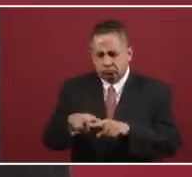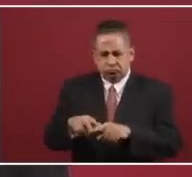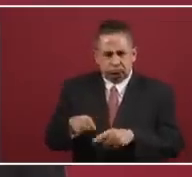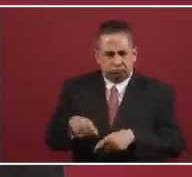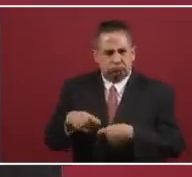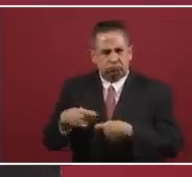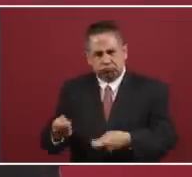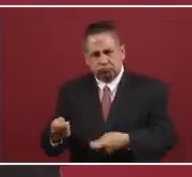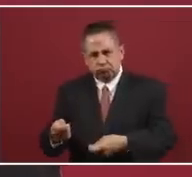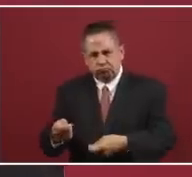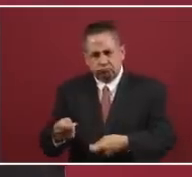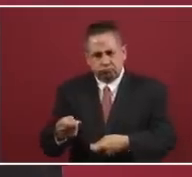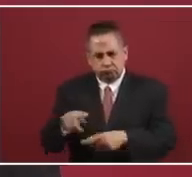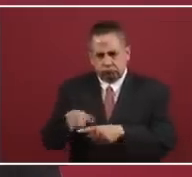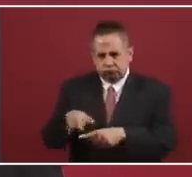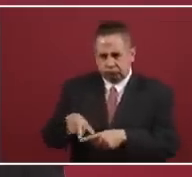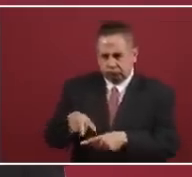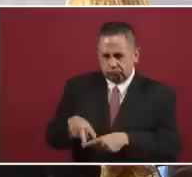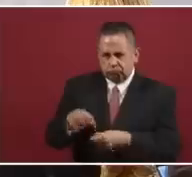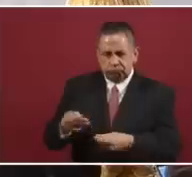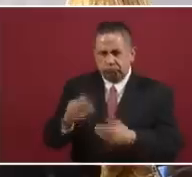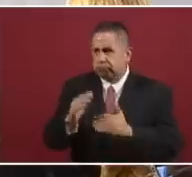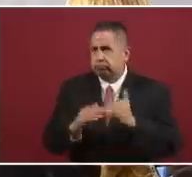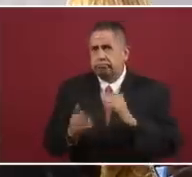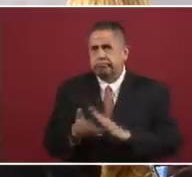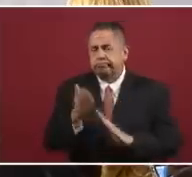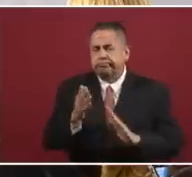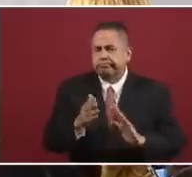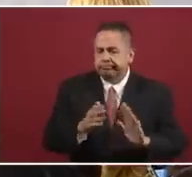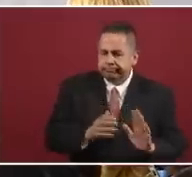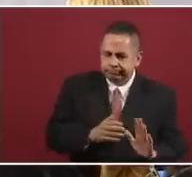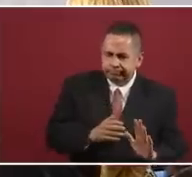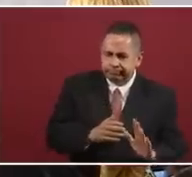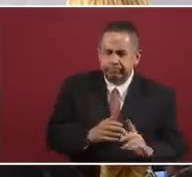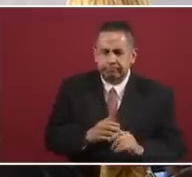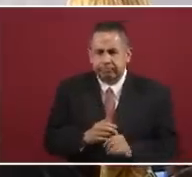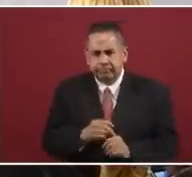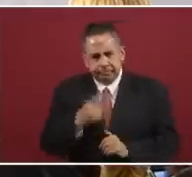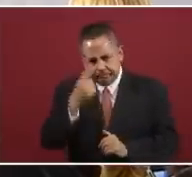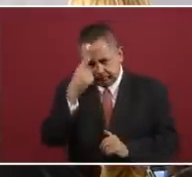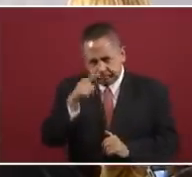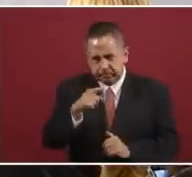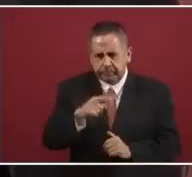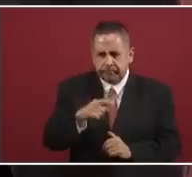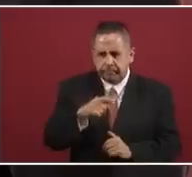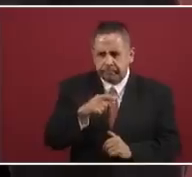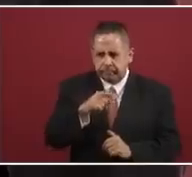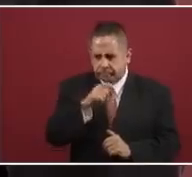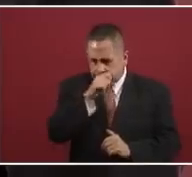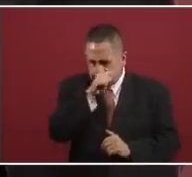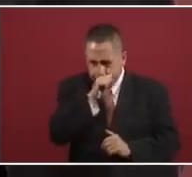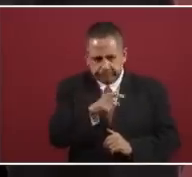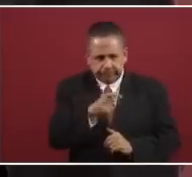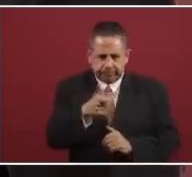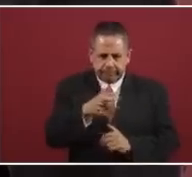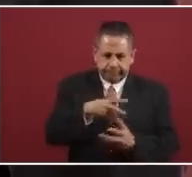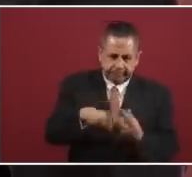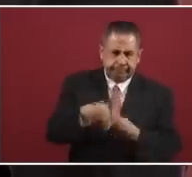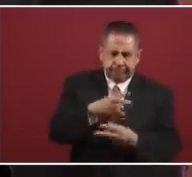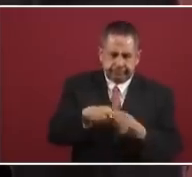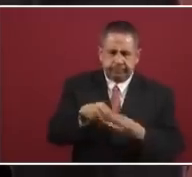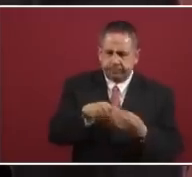utilizarlo para construir y que se fuese autofinanciable.